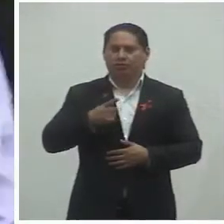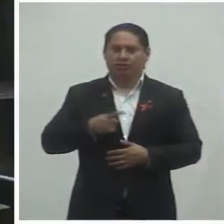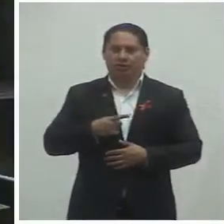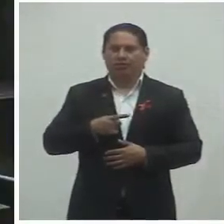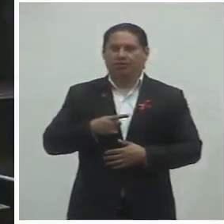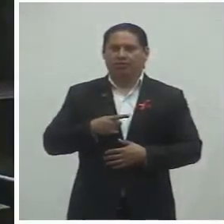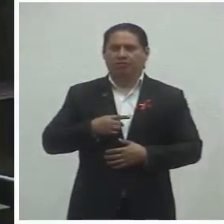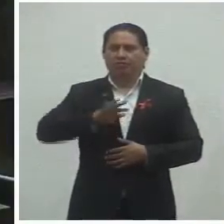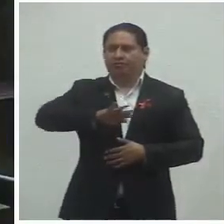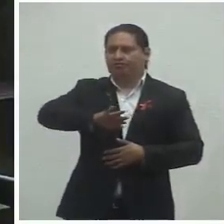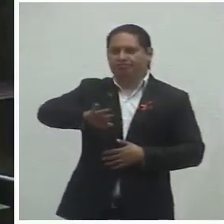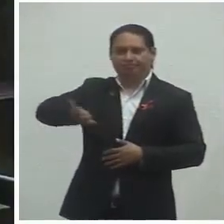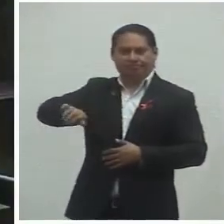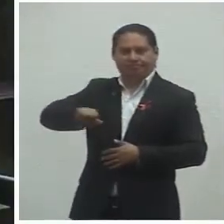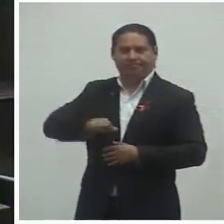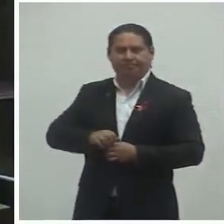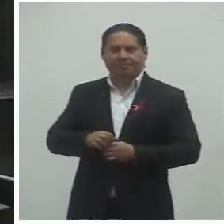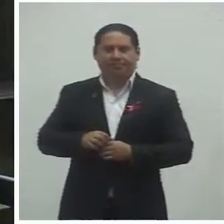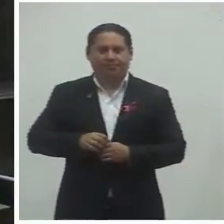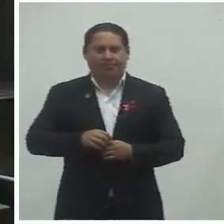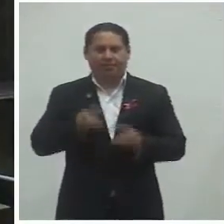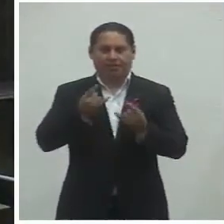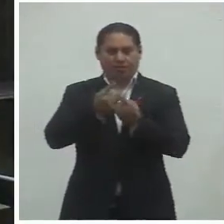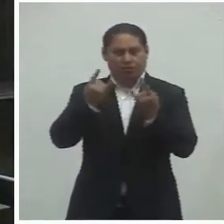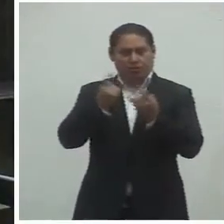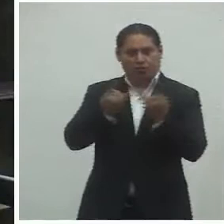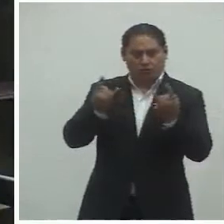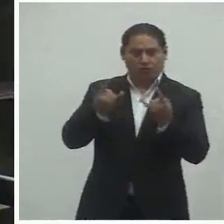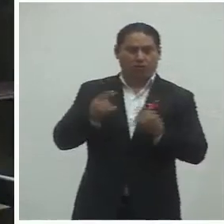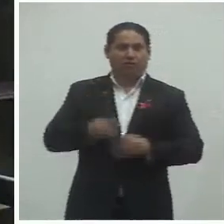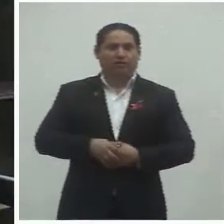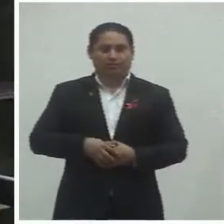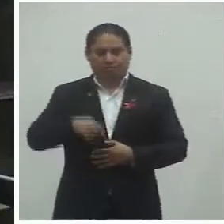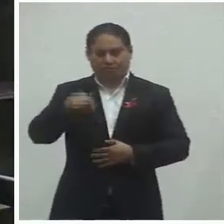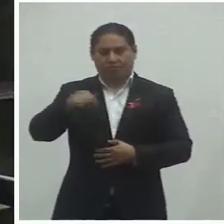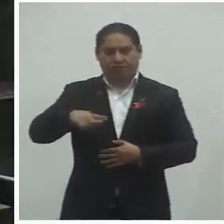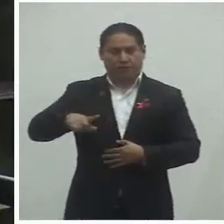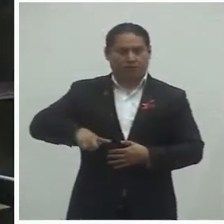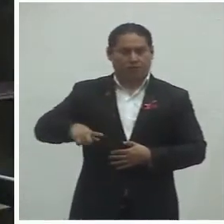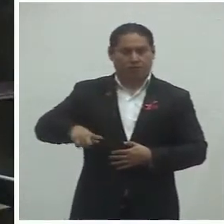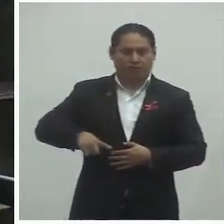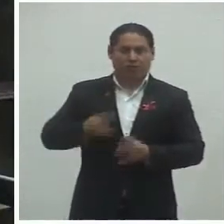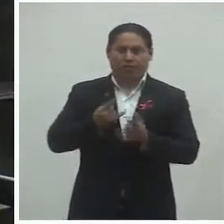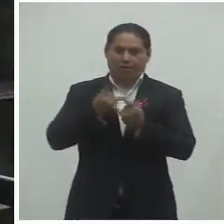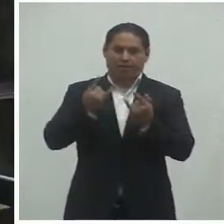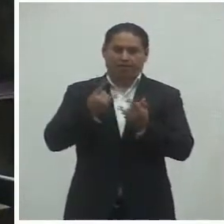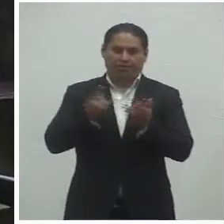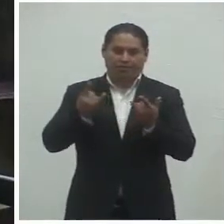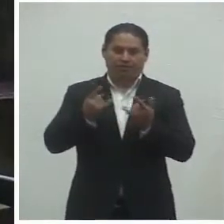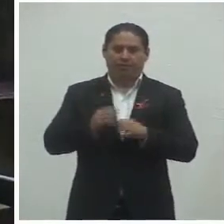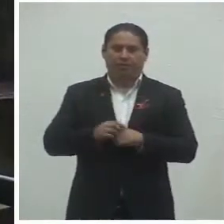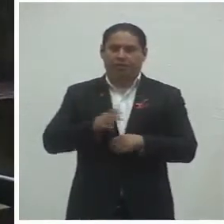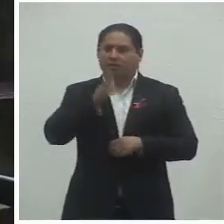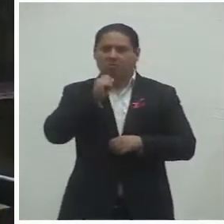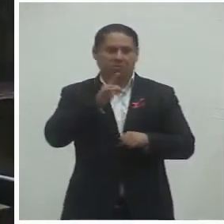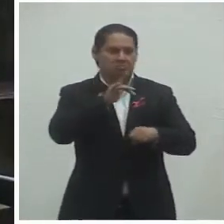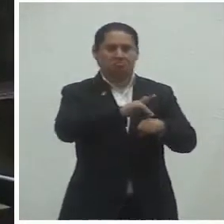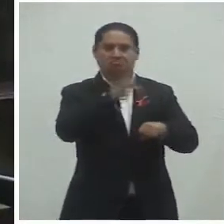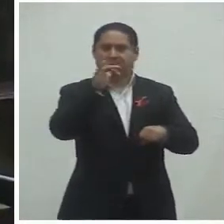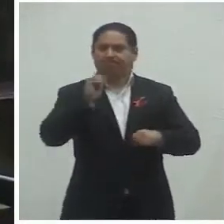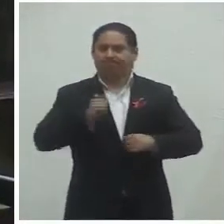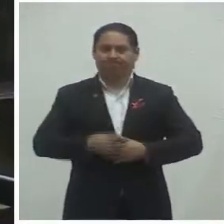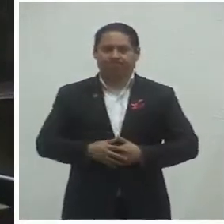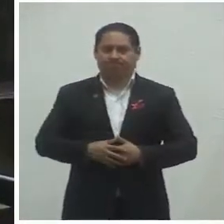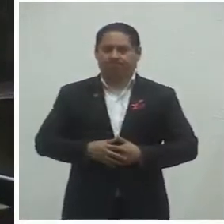ajenos. La historia del poder ejecutivo en México fue la historia del poder intocable. Es una